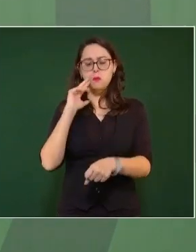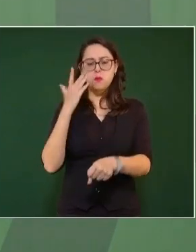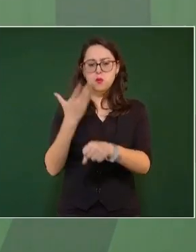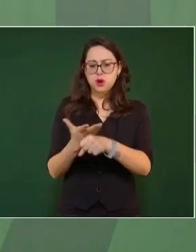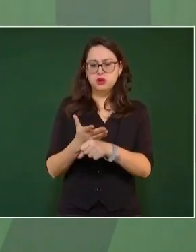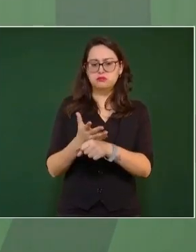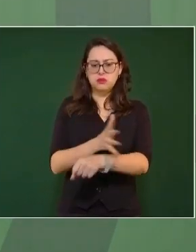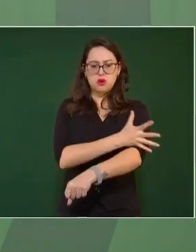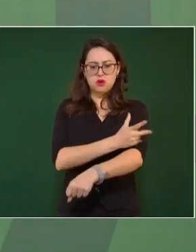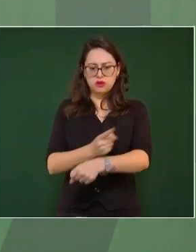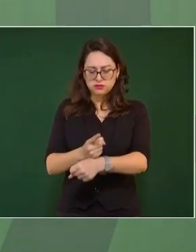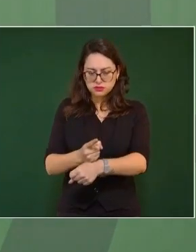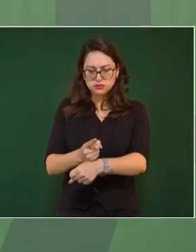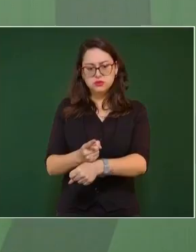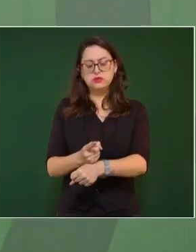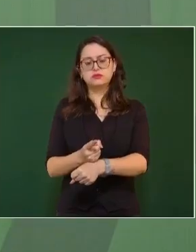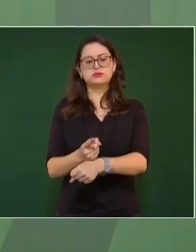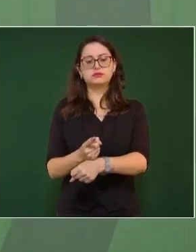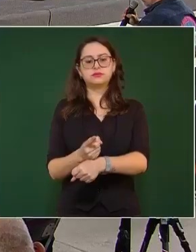responsable, honesto,